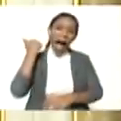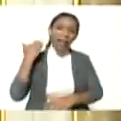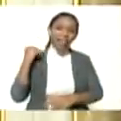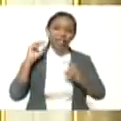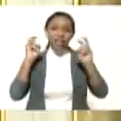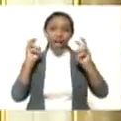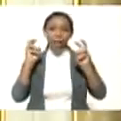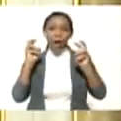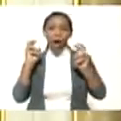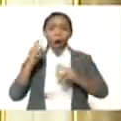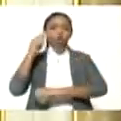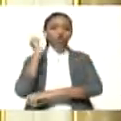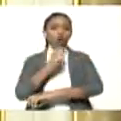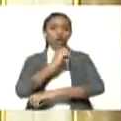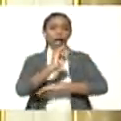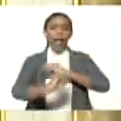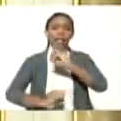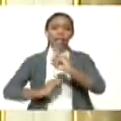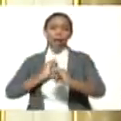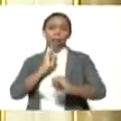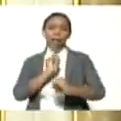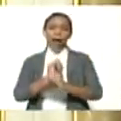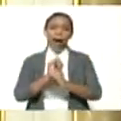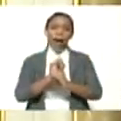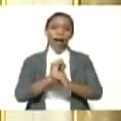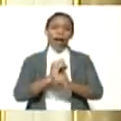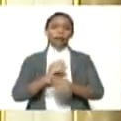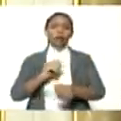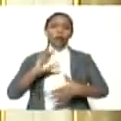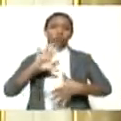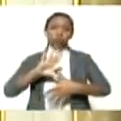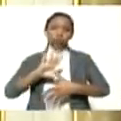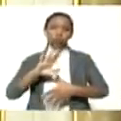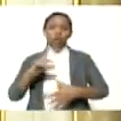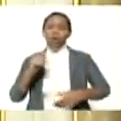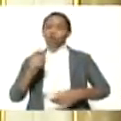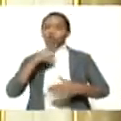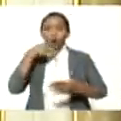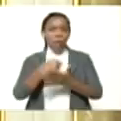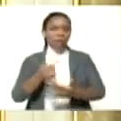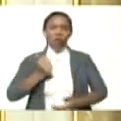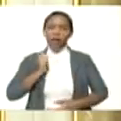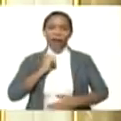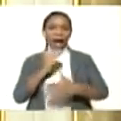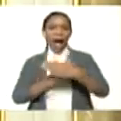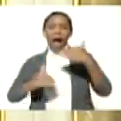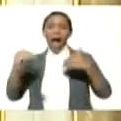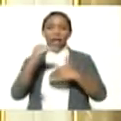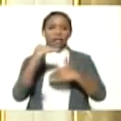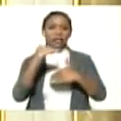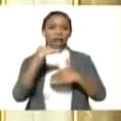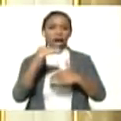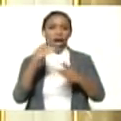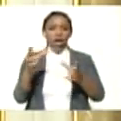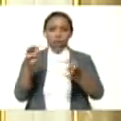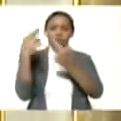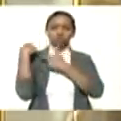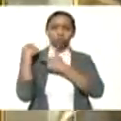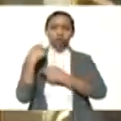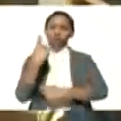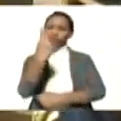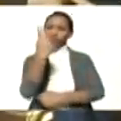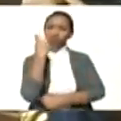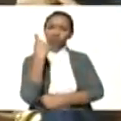llámese Corte Interamericana, Comisión Interamericana, llámese como se llame, Alta Comisionada, no había un solo